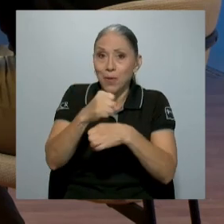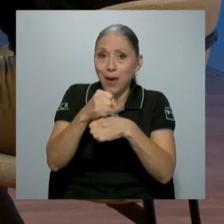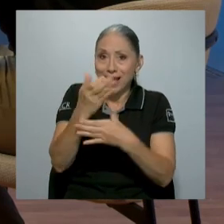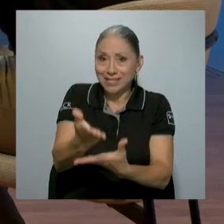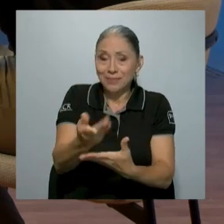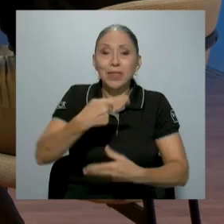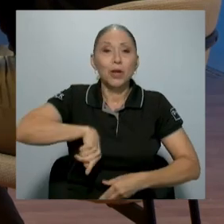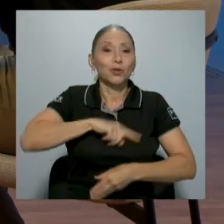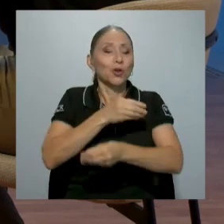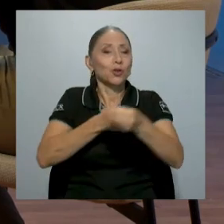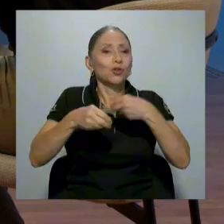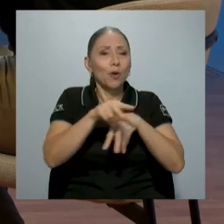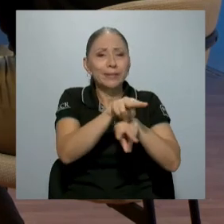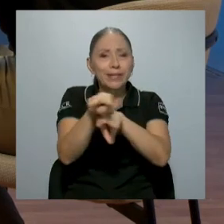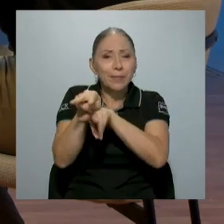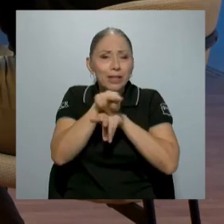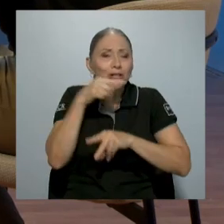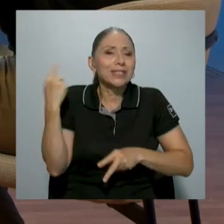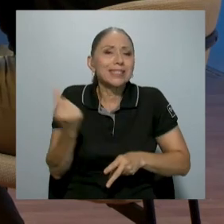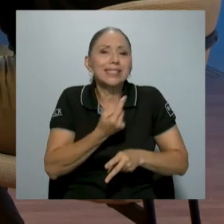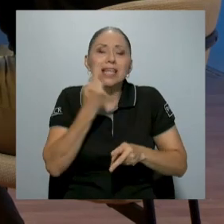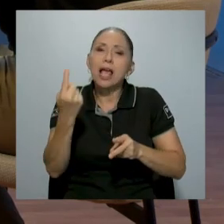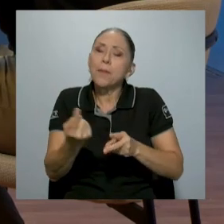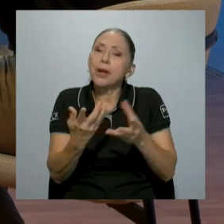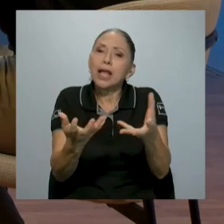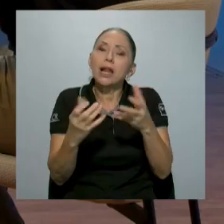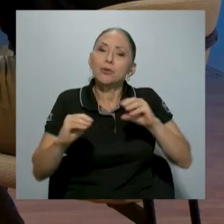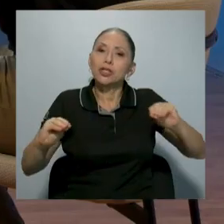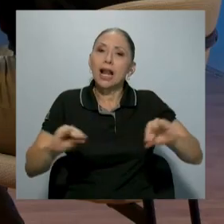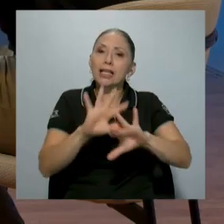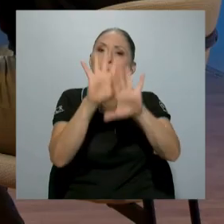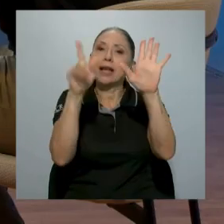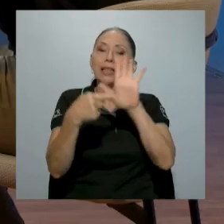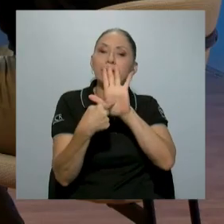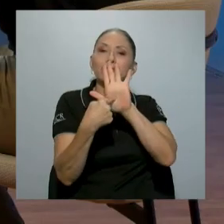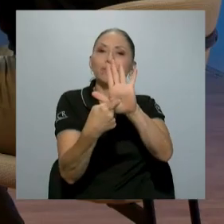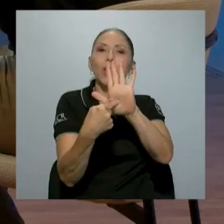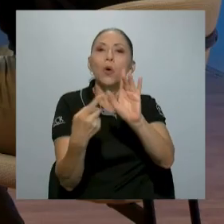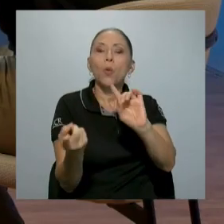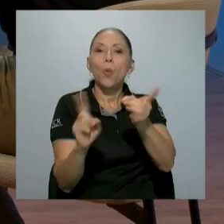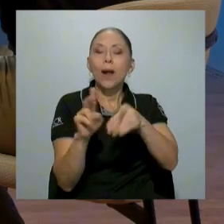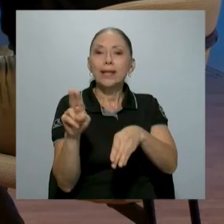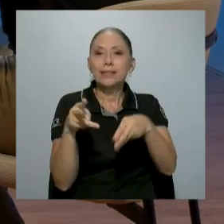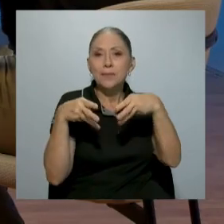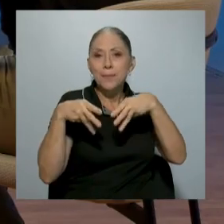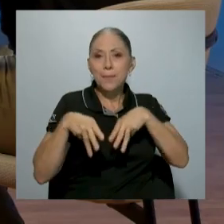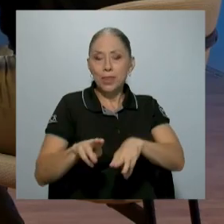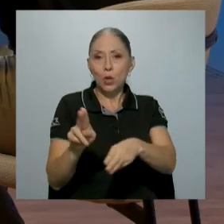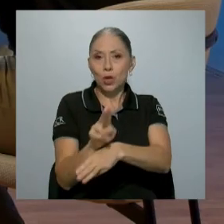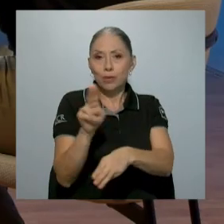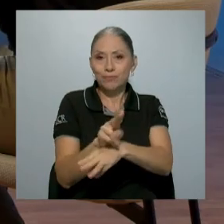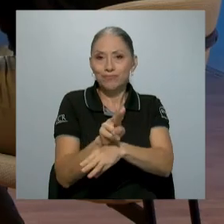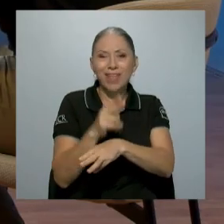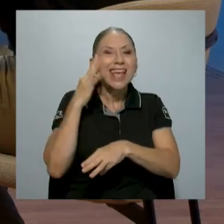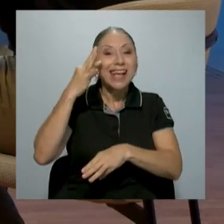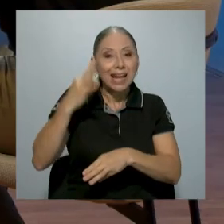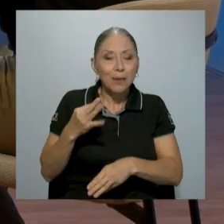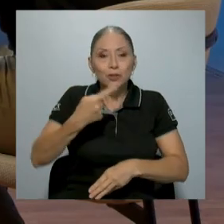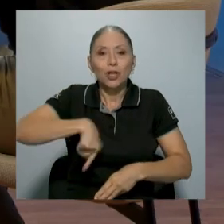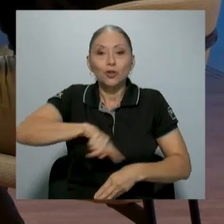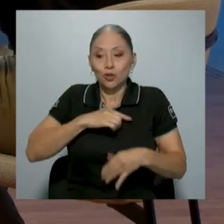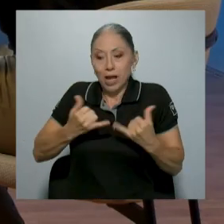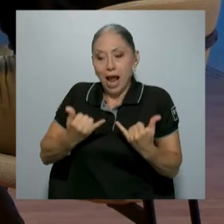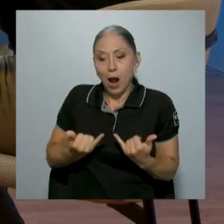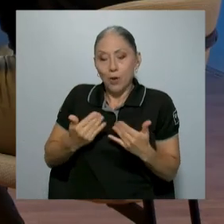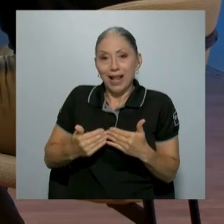hemos tratado de ser muy transparentes en las metodologías que utilizamos y consideramos que hay que hacer de ahora en adelante digamos, unas